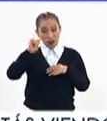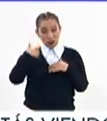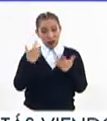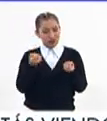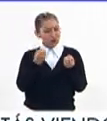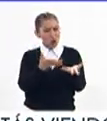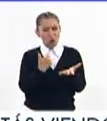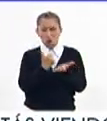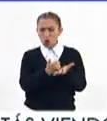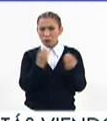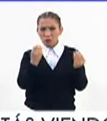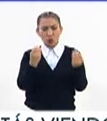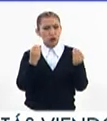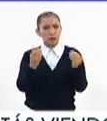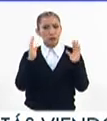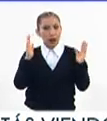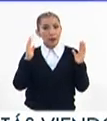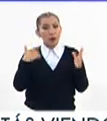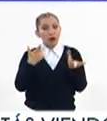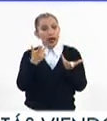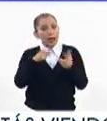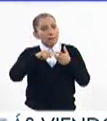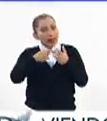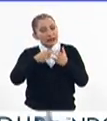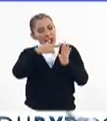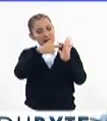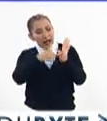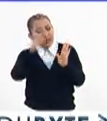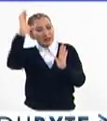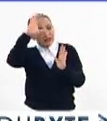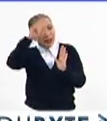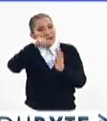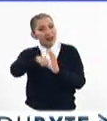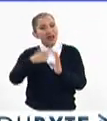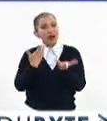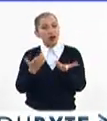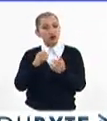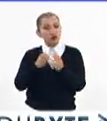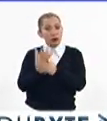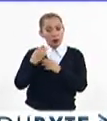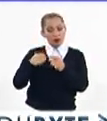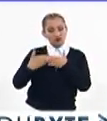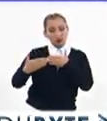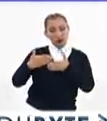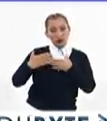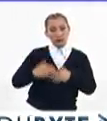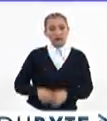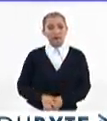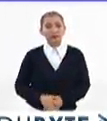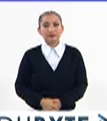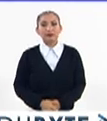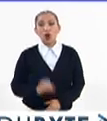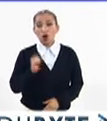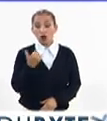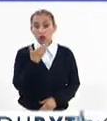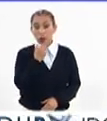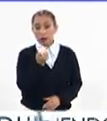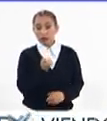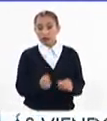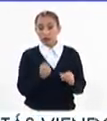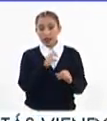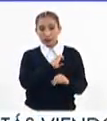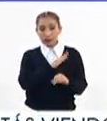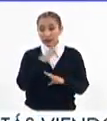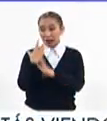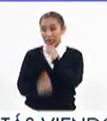aportación sensacional porque responde a los parámetros científicos de los modernos trajes astronáuticos. Otro destacado español